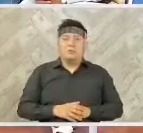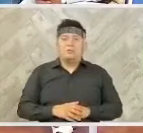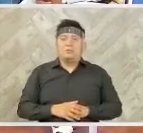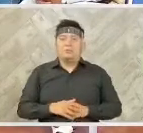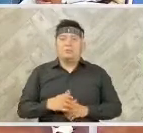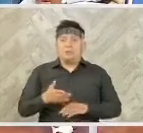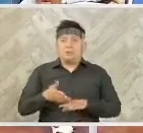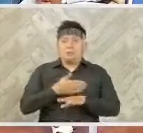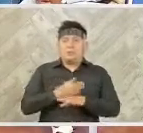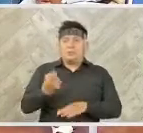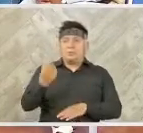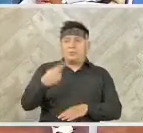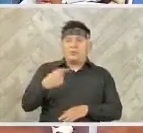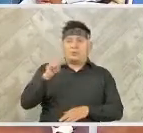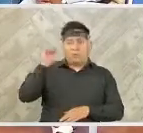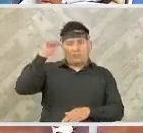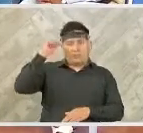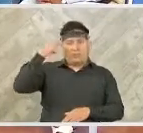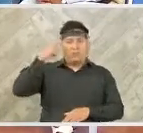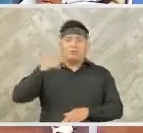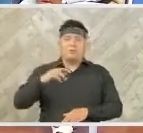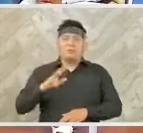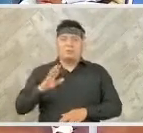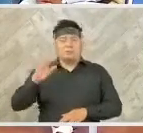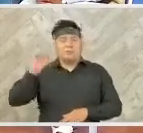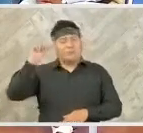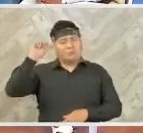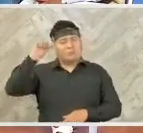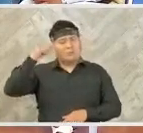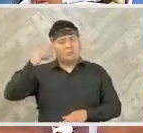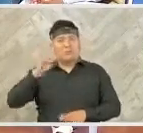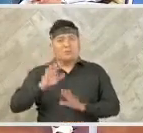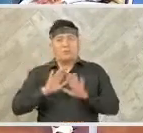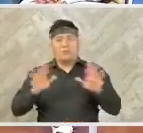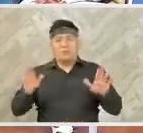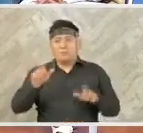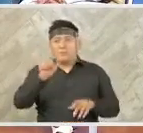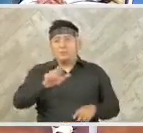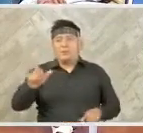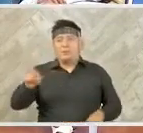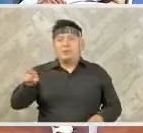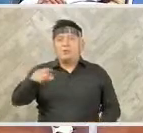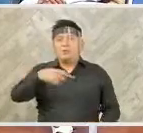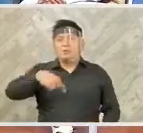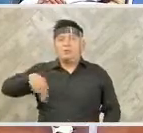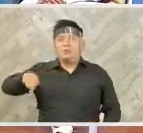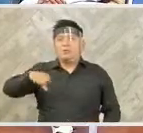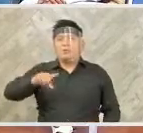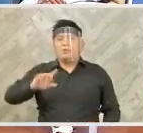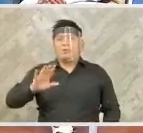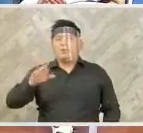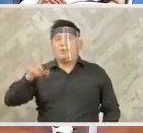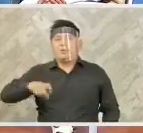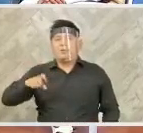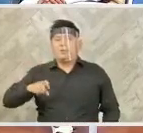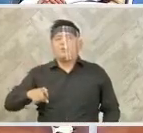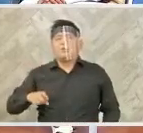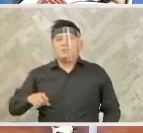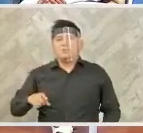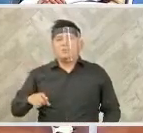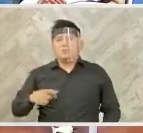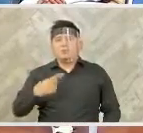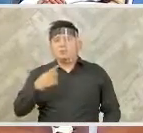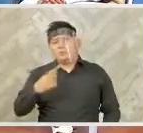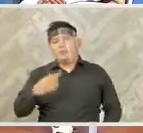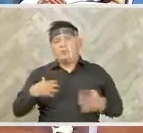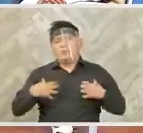también recordaba que no solo las personas tuvieron necesidades durante el COVID, sino también los animales, y